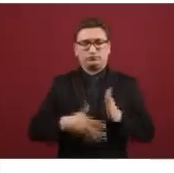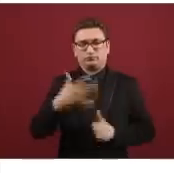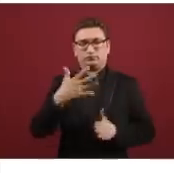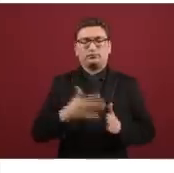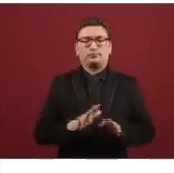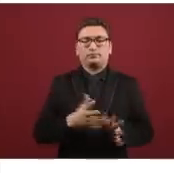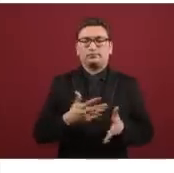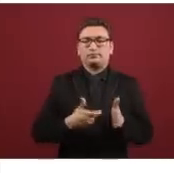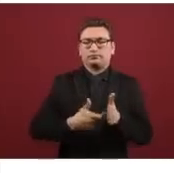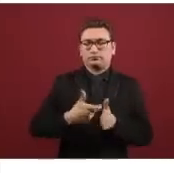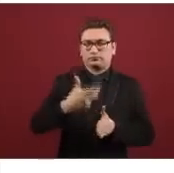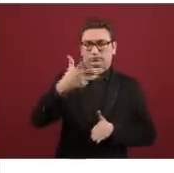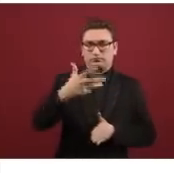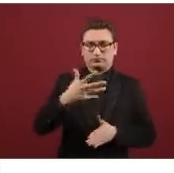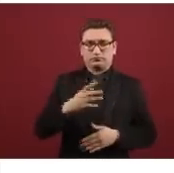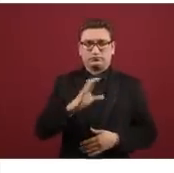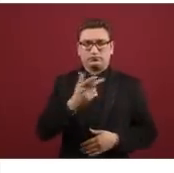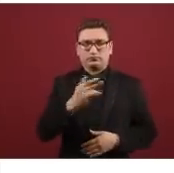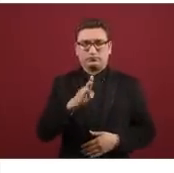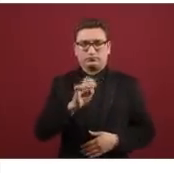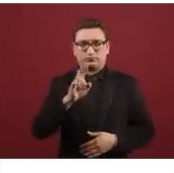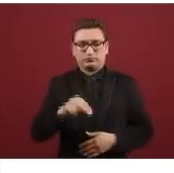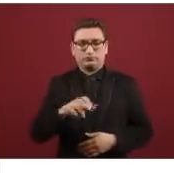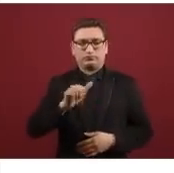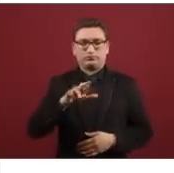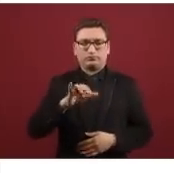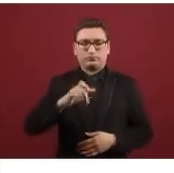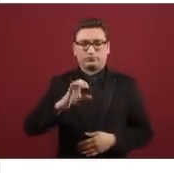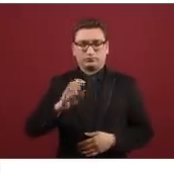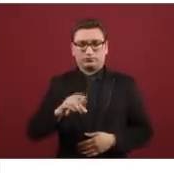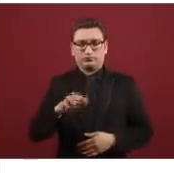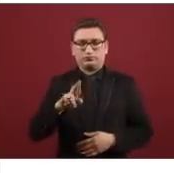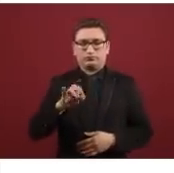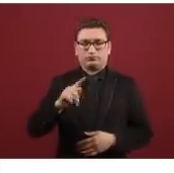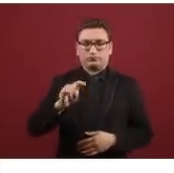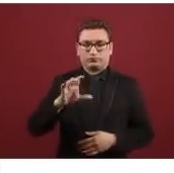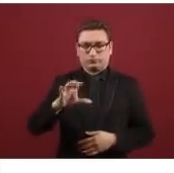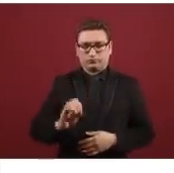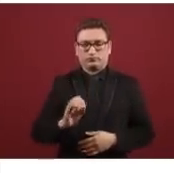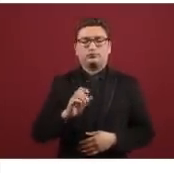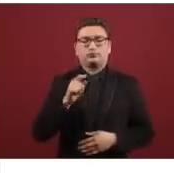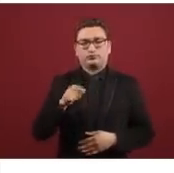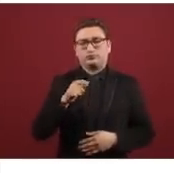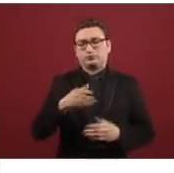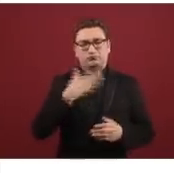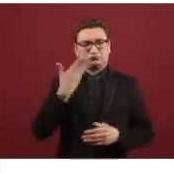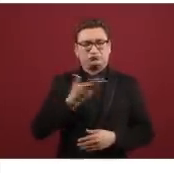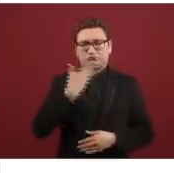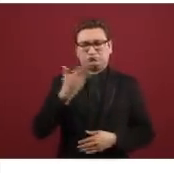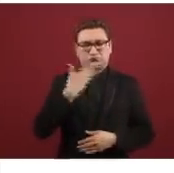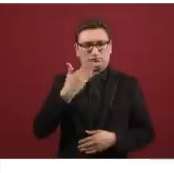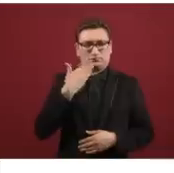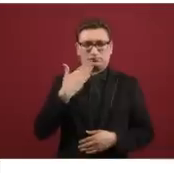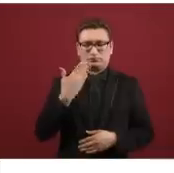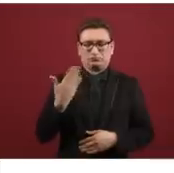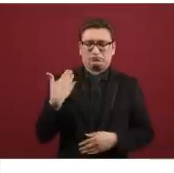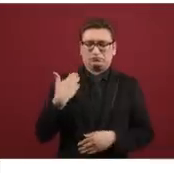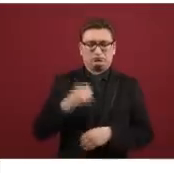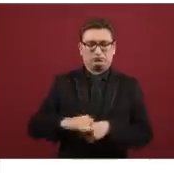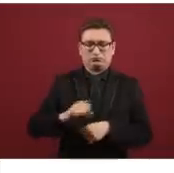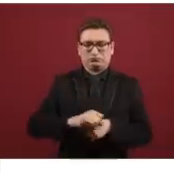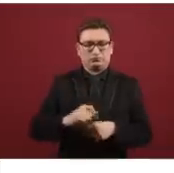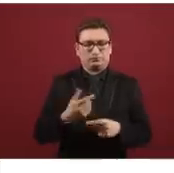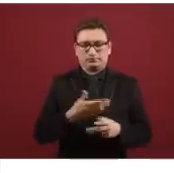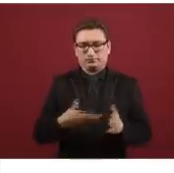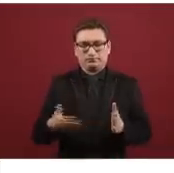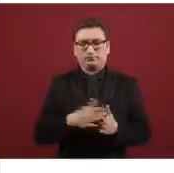más altos los tiene Chevron, Arco y Redco, que ya ha sido una constante en las últimas semanas, y los